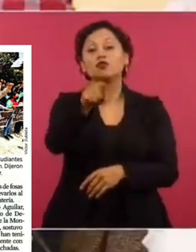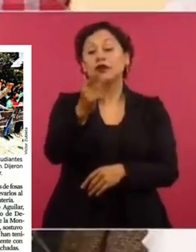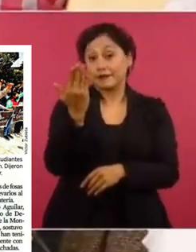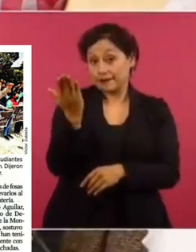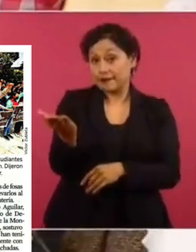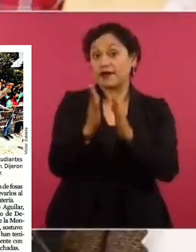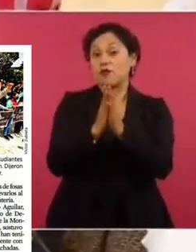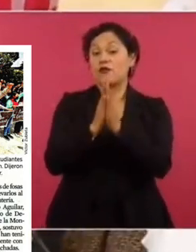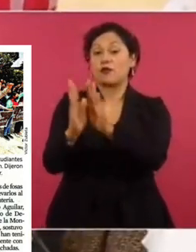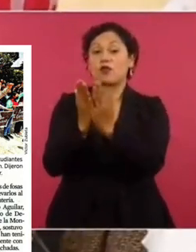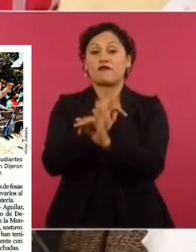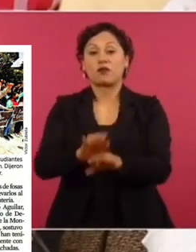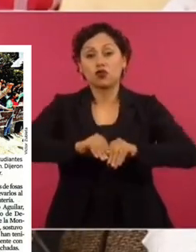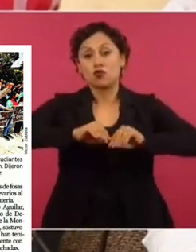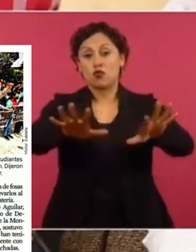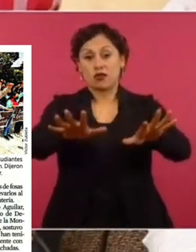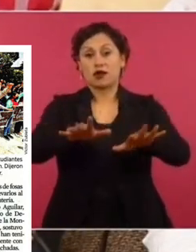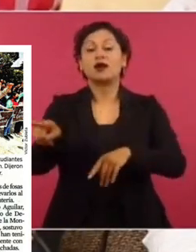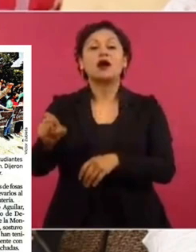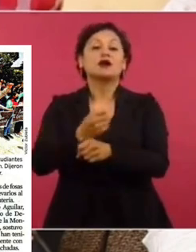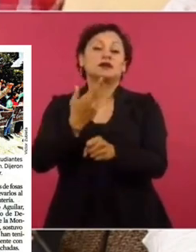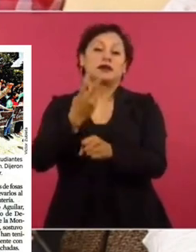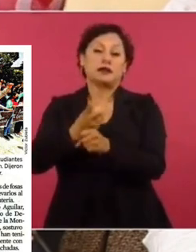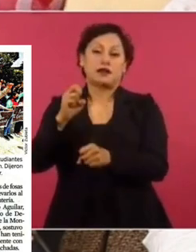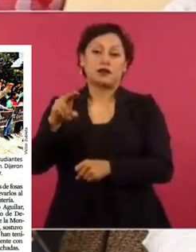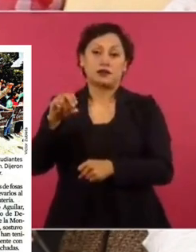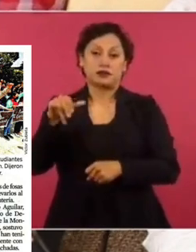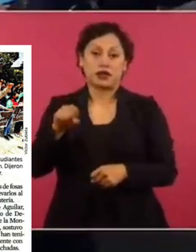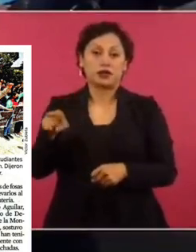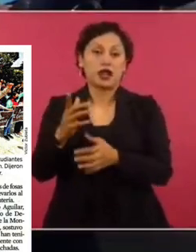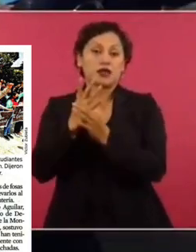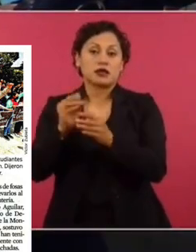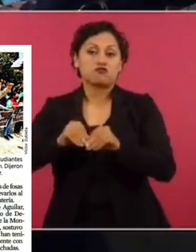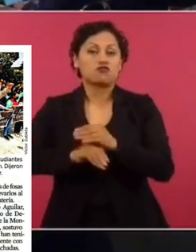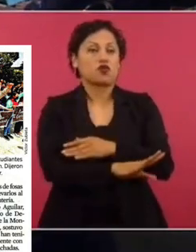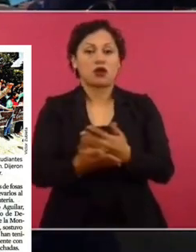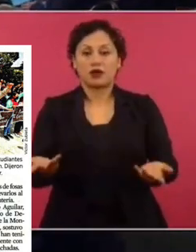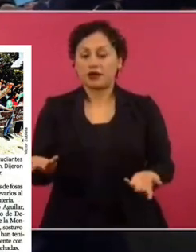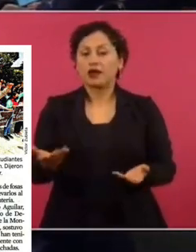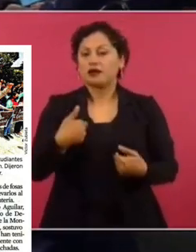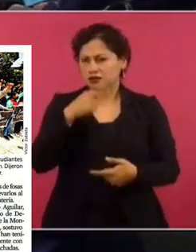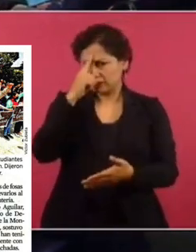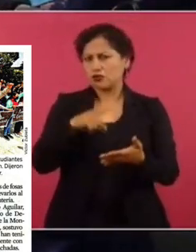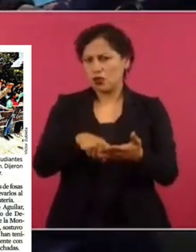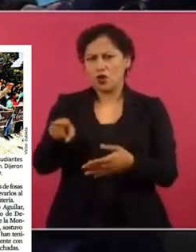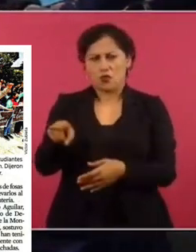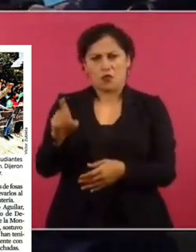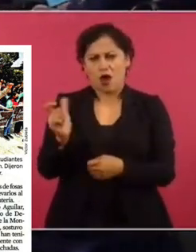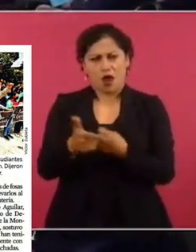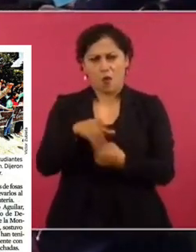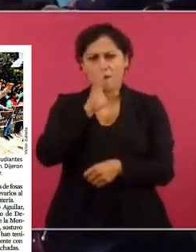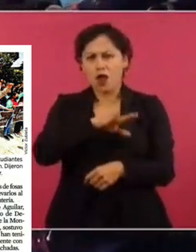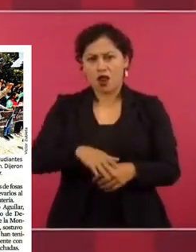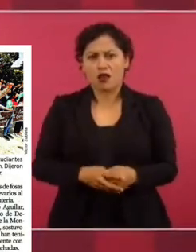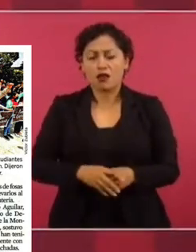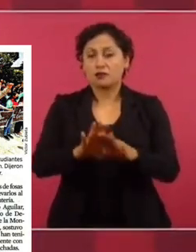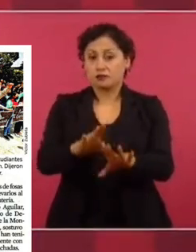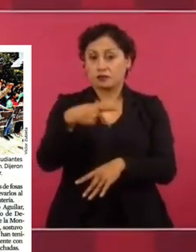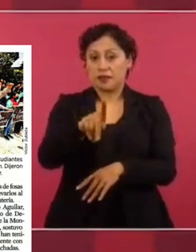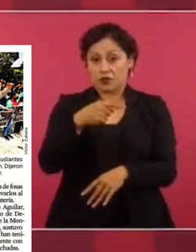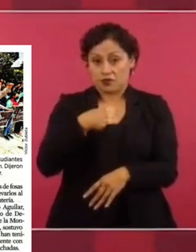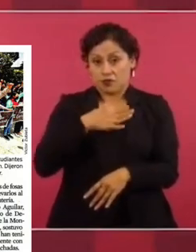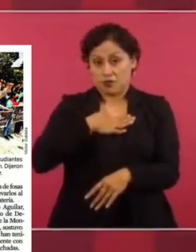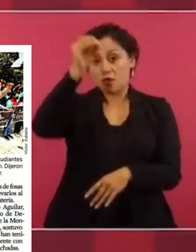haga pues pública la información, aunque el subsecretario Alejandro Encinas reprocha que se haya filtrado. Sí, yo creo que lo hicieron de mala fe. Pero, en mi opinión,